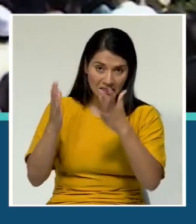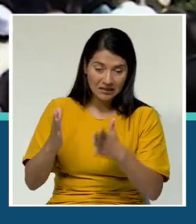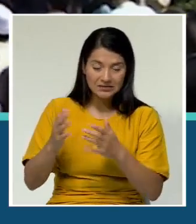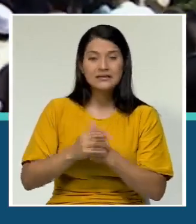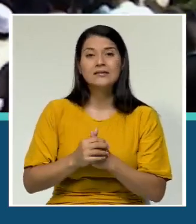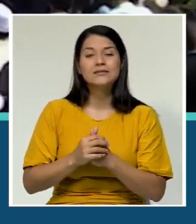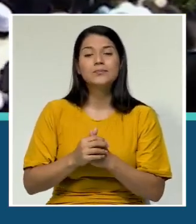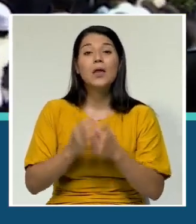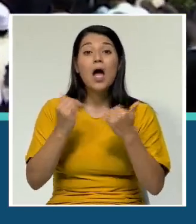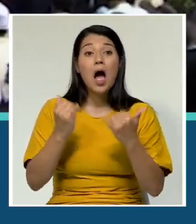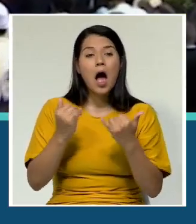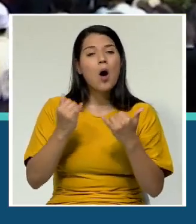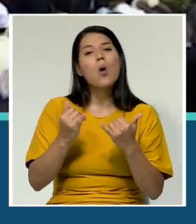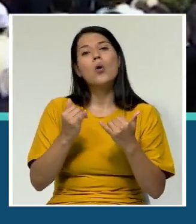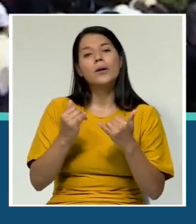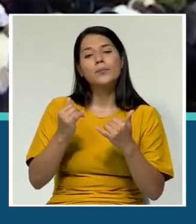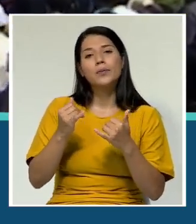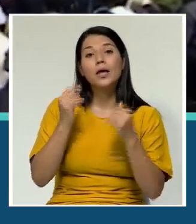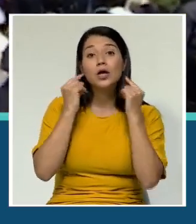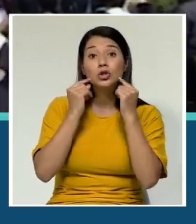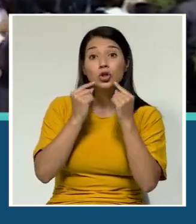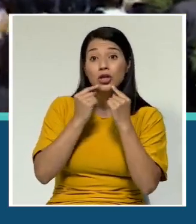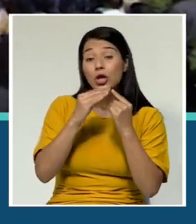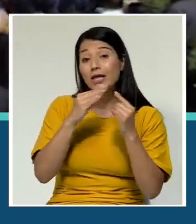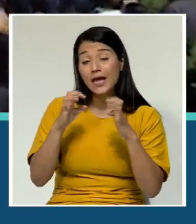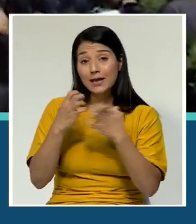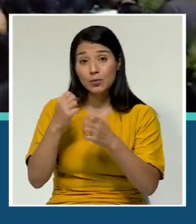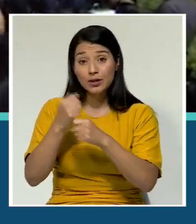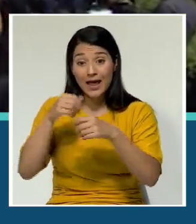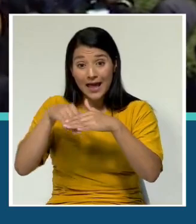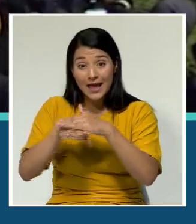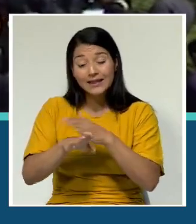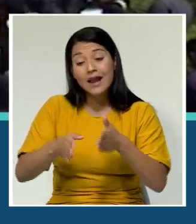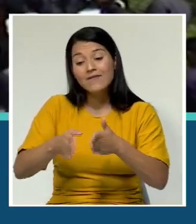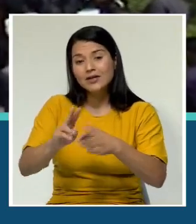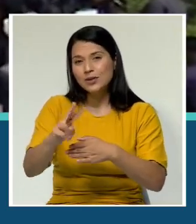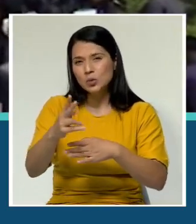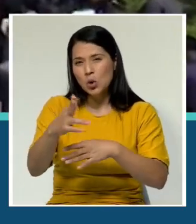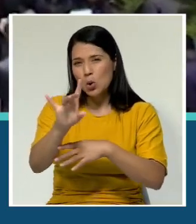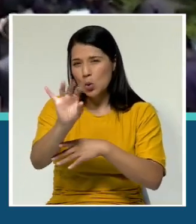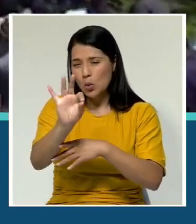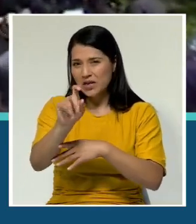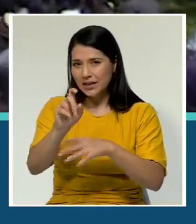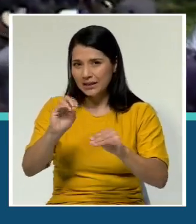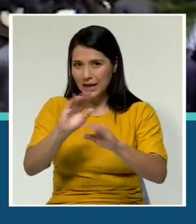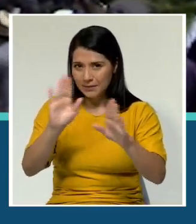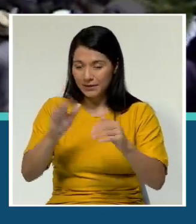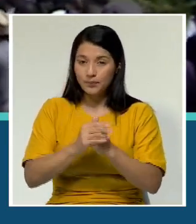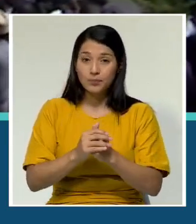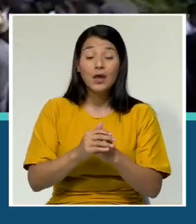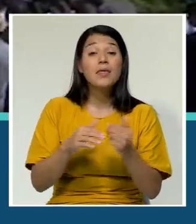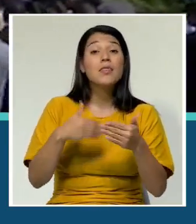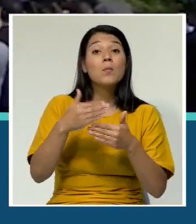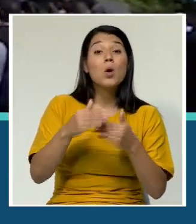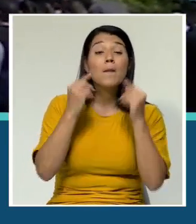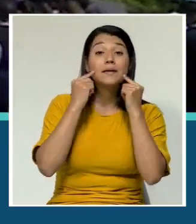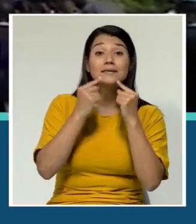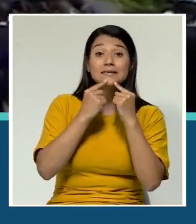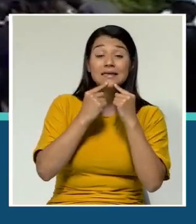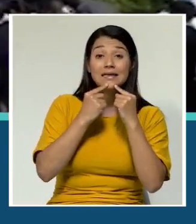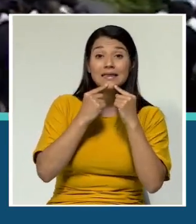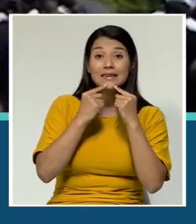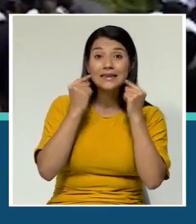de la mañana con la presencia de 200 artistas. El ingreso de las autoridades de gobierno entrante será por la Avenida Segunda cerca de